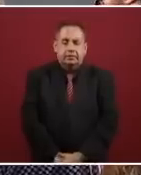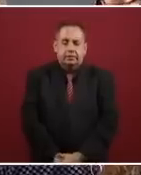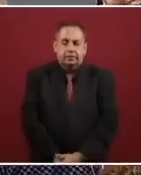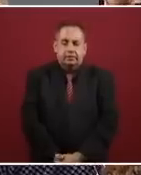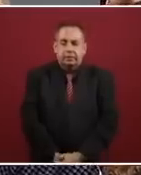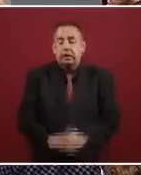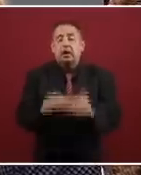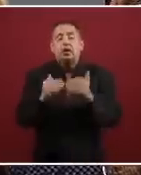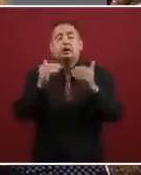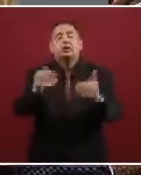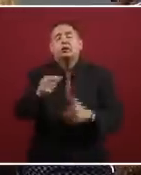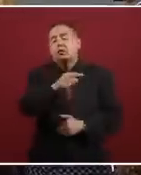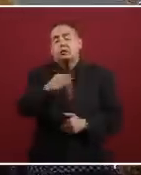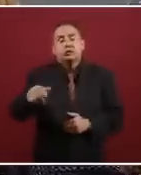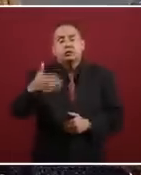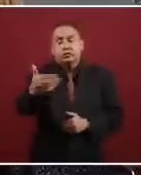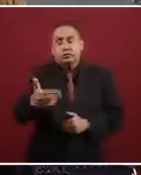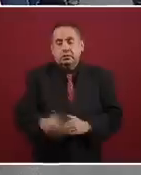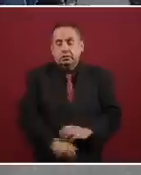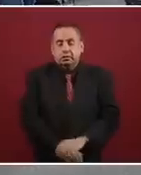Ahora nos vamos para atrás.